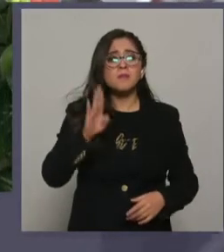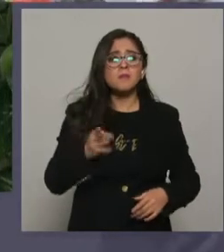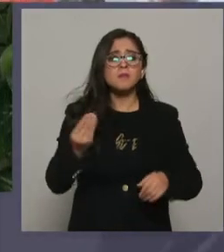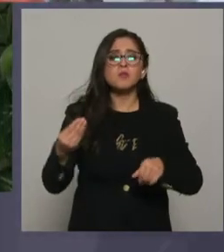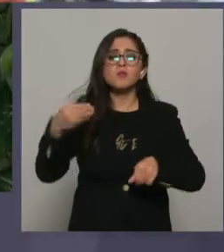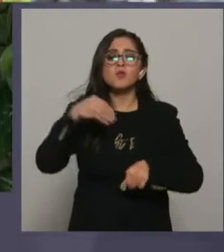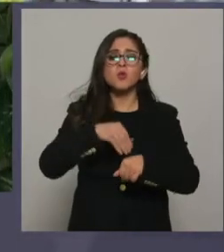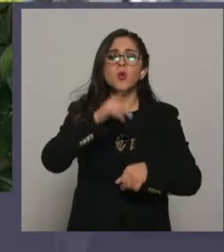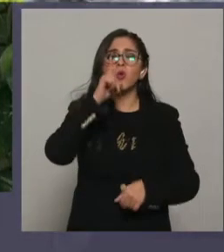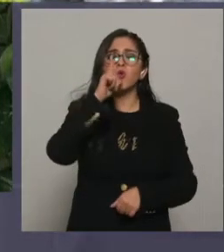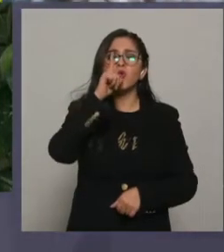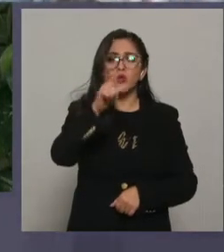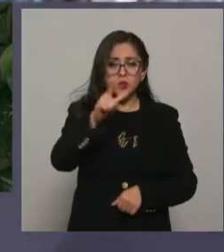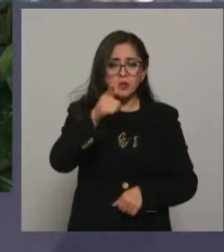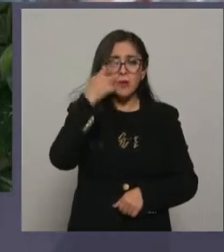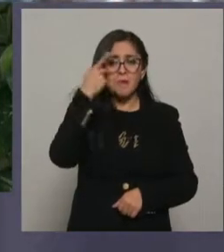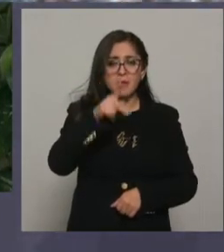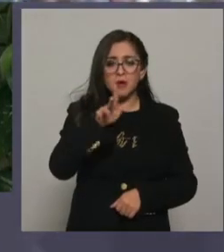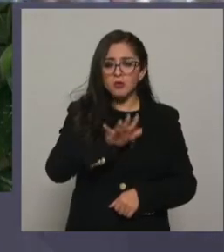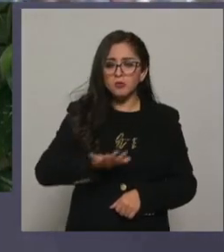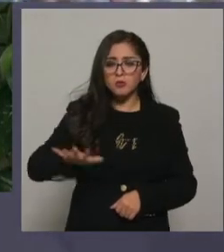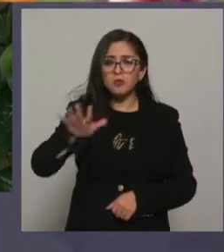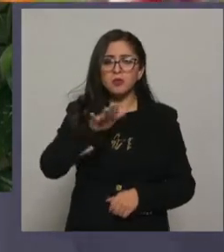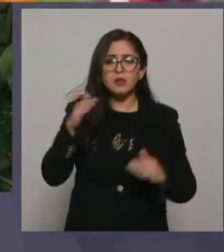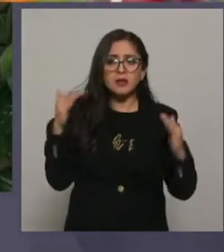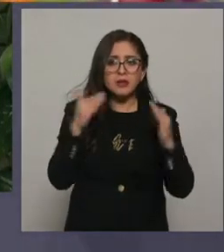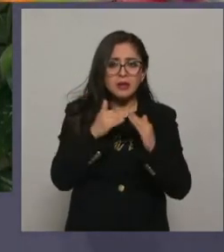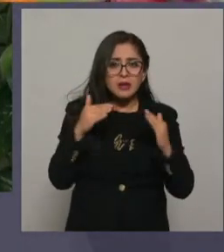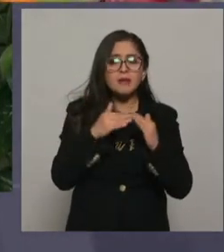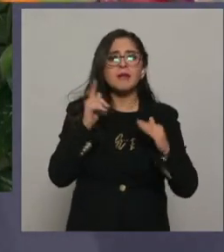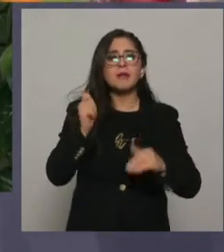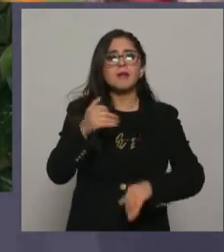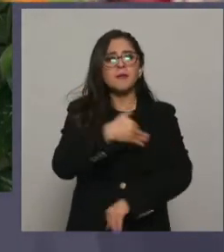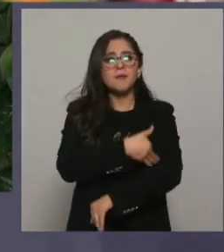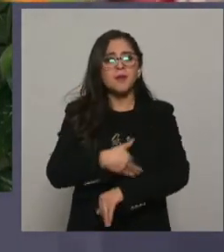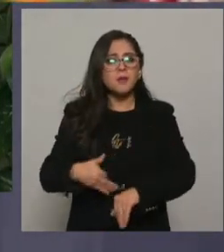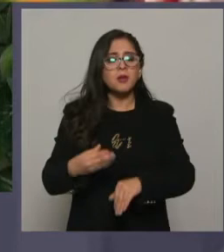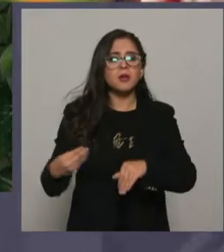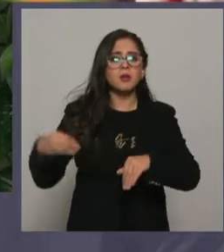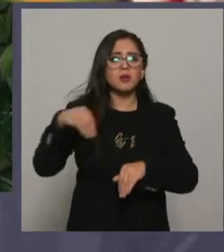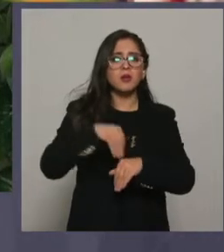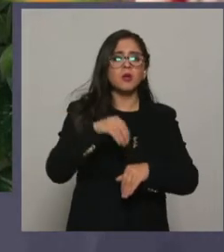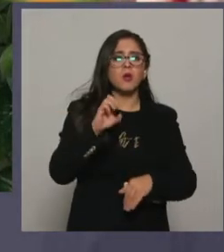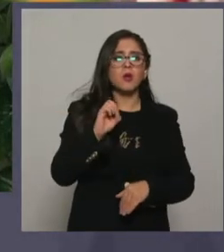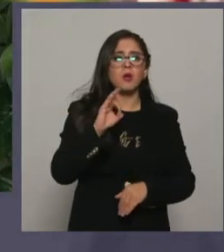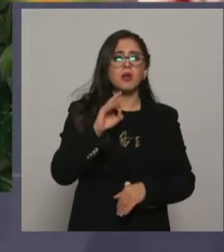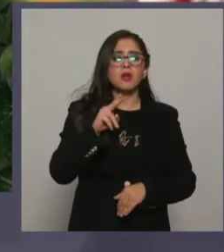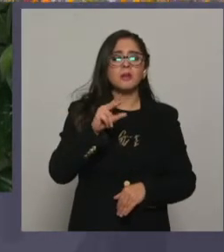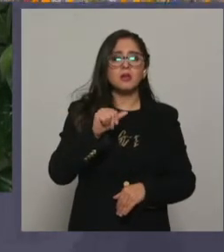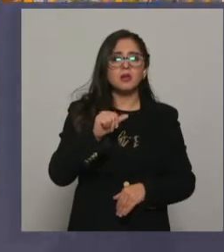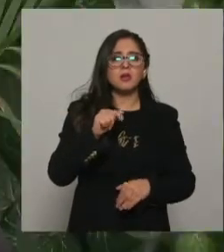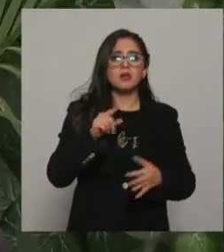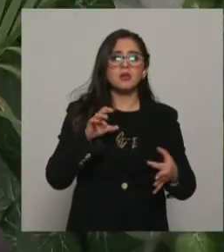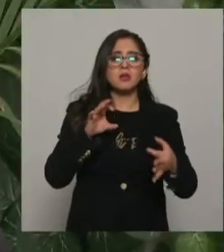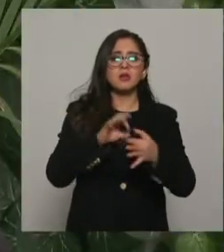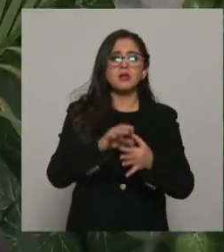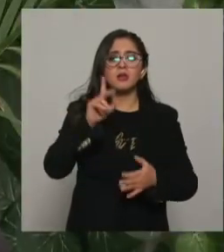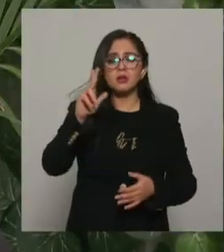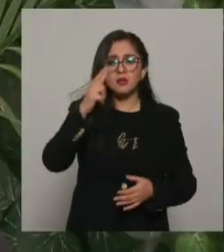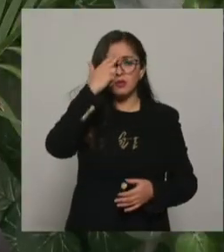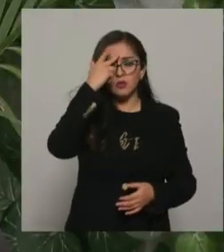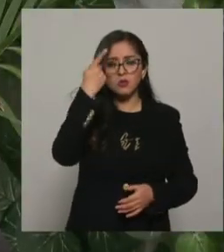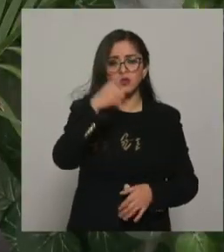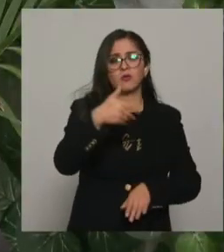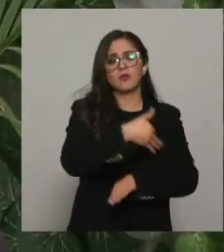pero también en los hogares las familias se reúnen en torno a la ofrenda, recordando a las personas, a sus familiares que